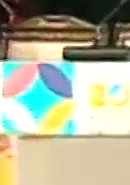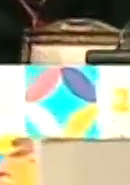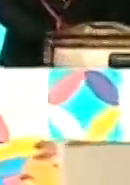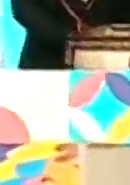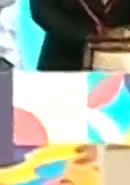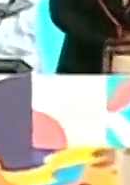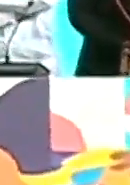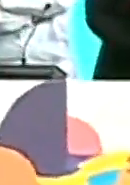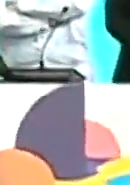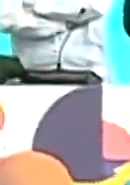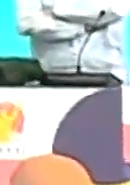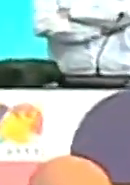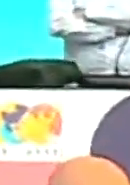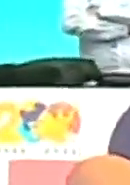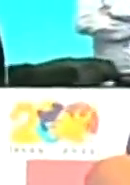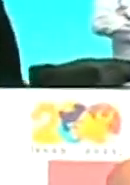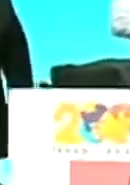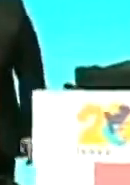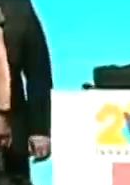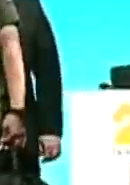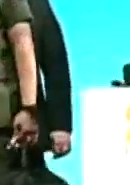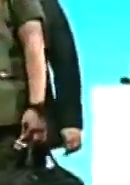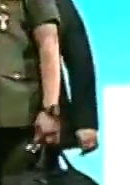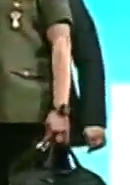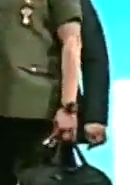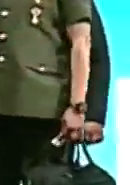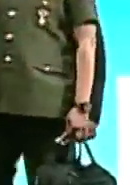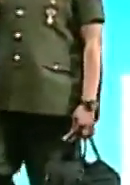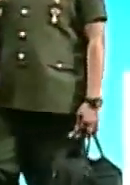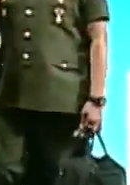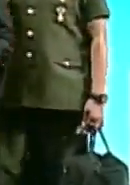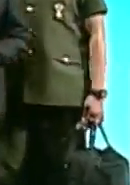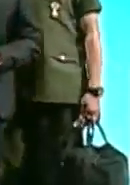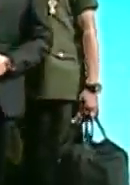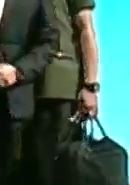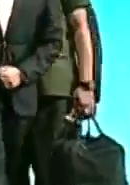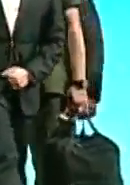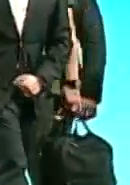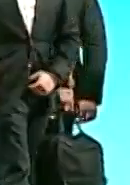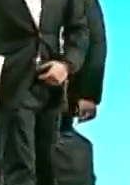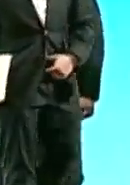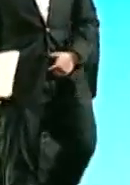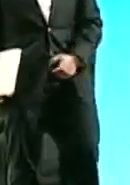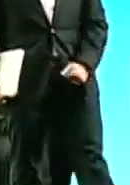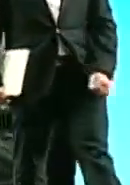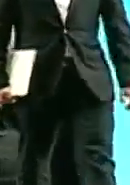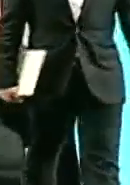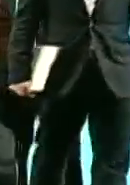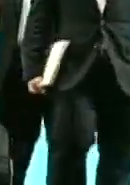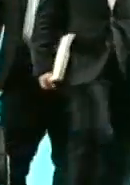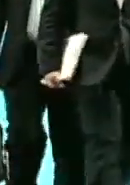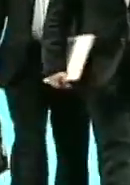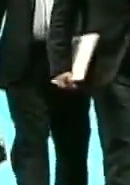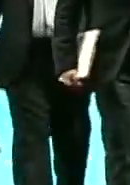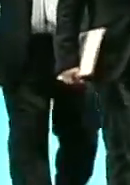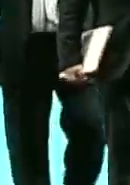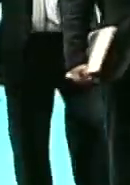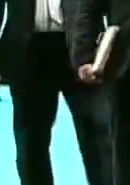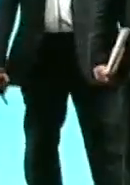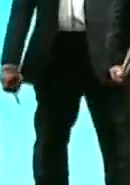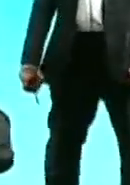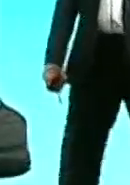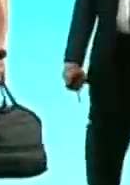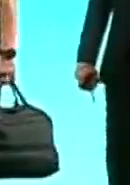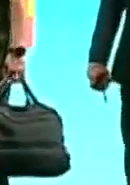nuestros próceres, como lo fueron Bolívar y San José de San Martín, dos hermanos en la unidad y también en